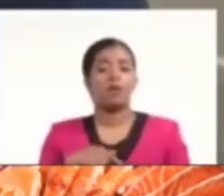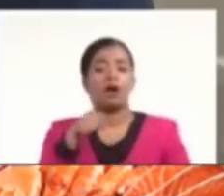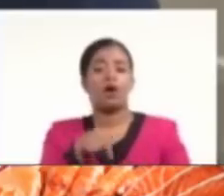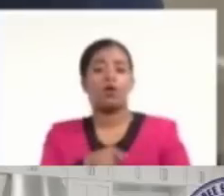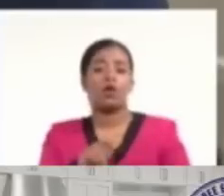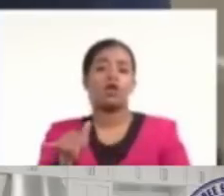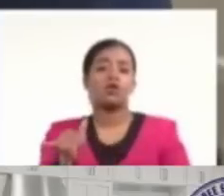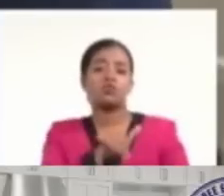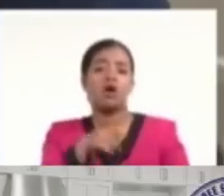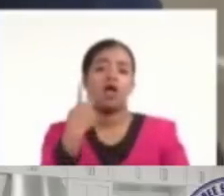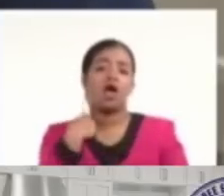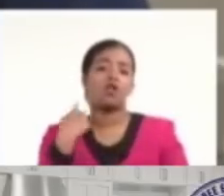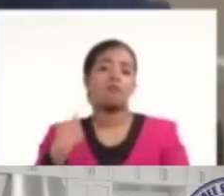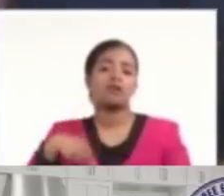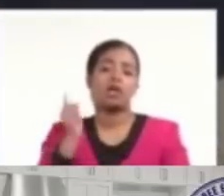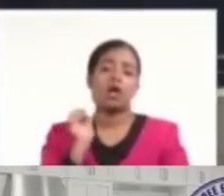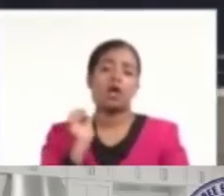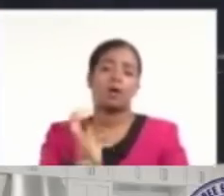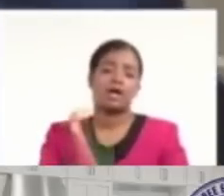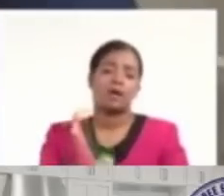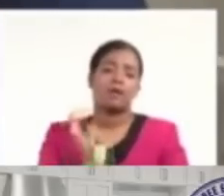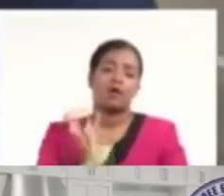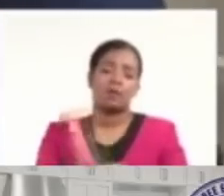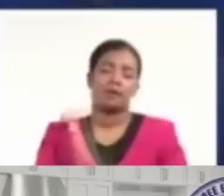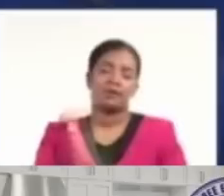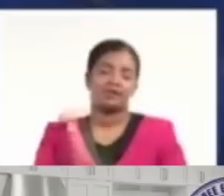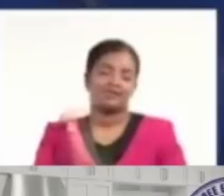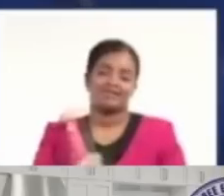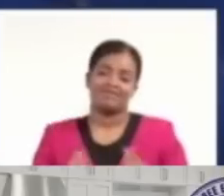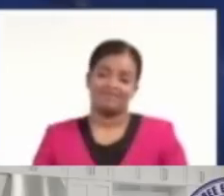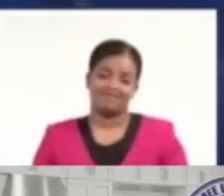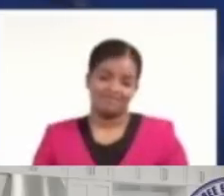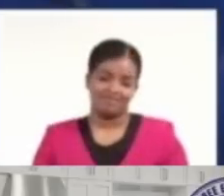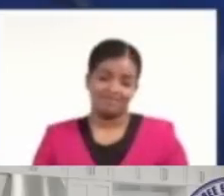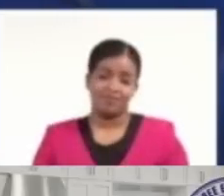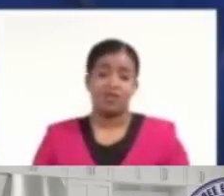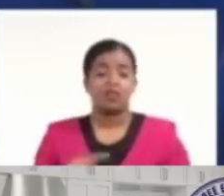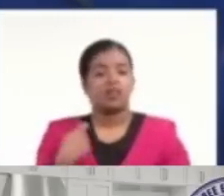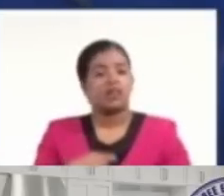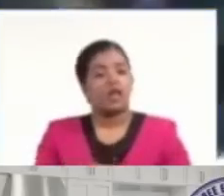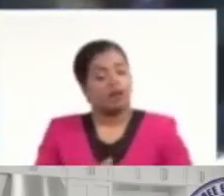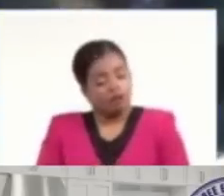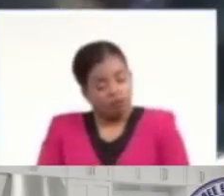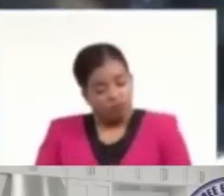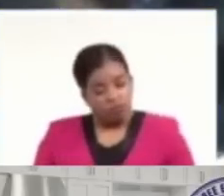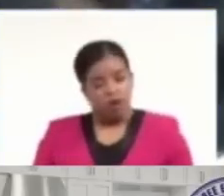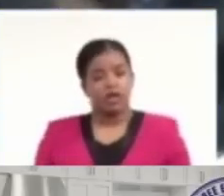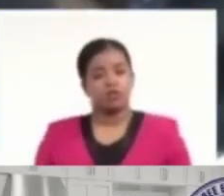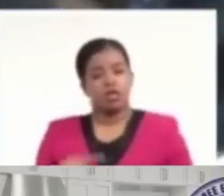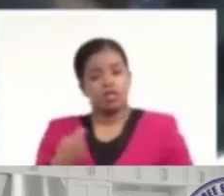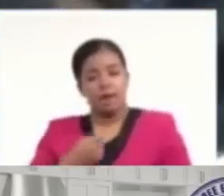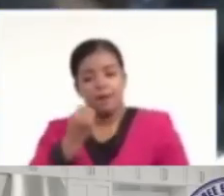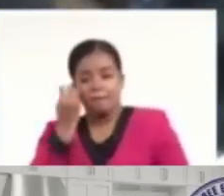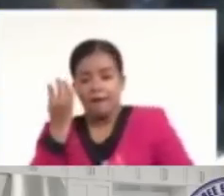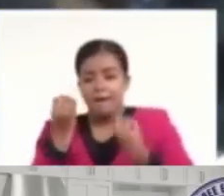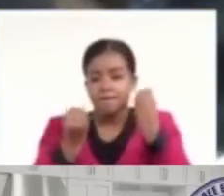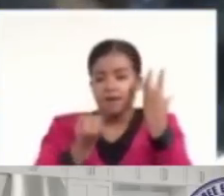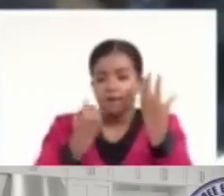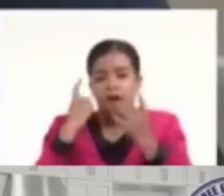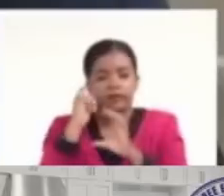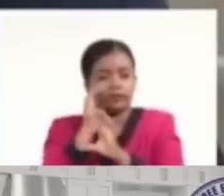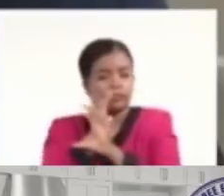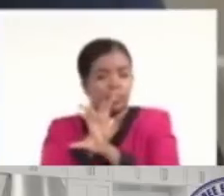haciendo un poco más de lo mismo que hemos venido haciendo antes. Tenemos que aunar esfuerzos, aunar esa inteligencia